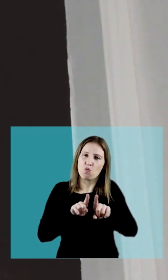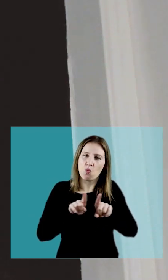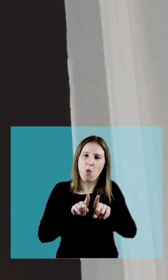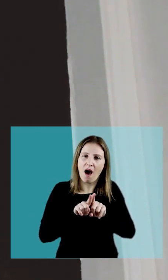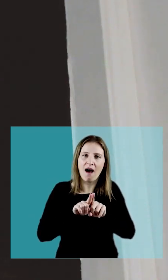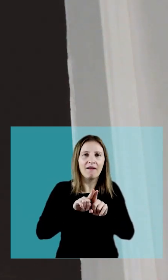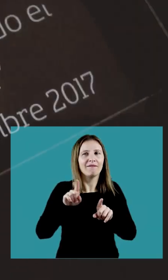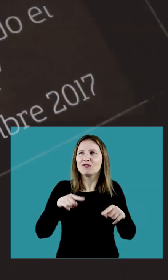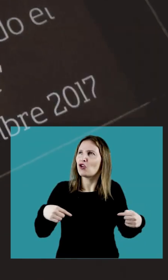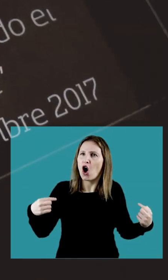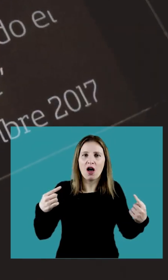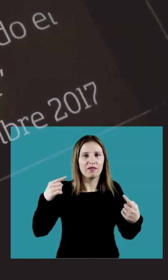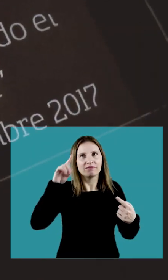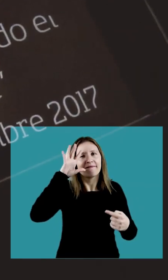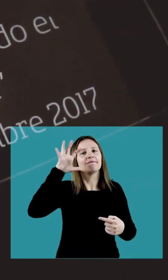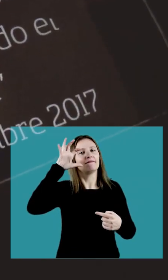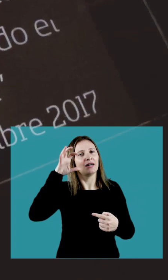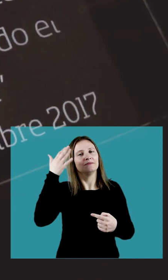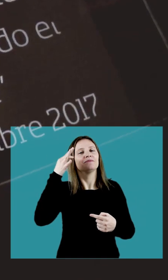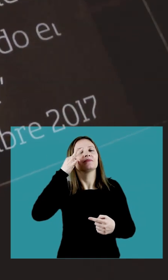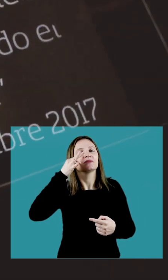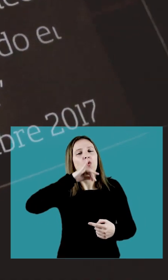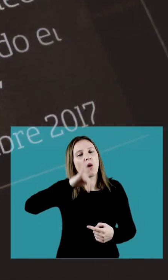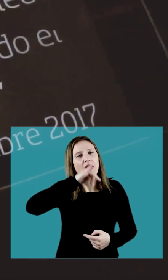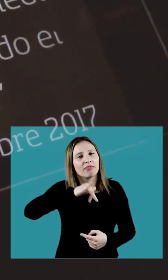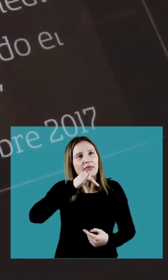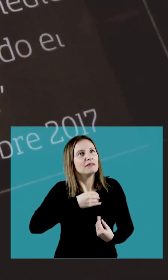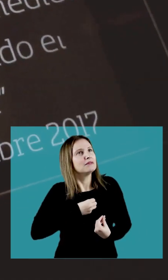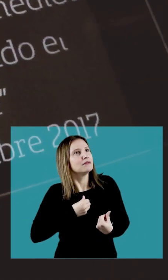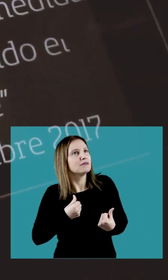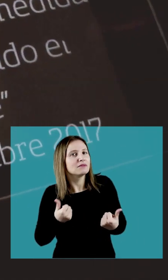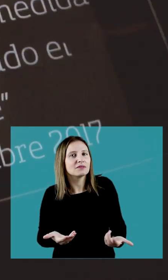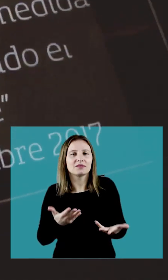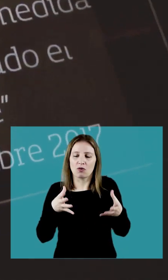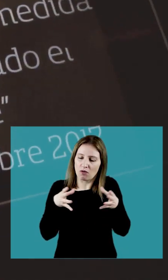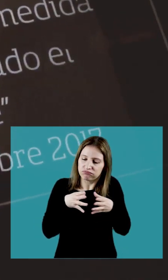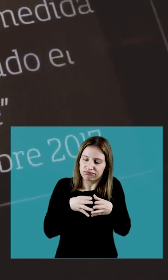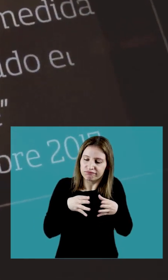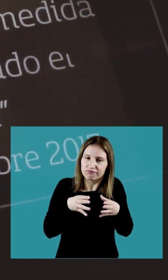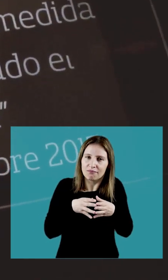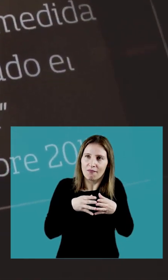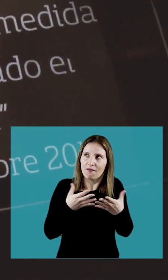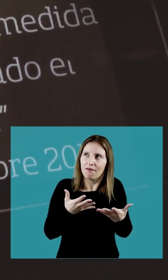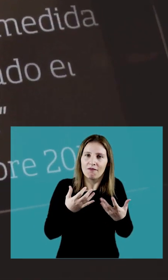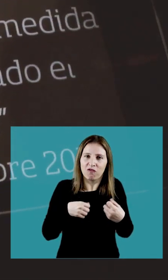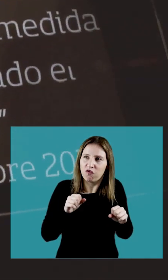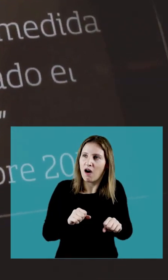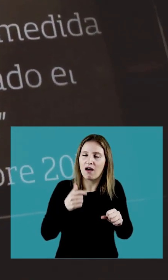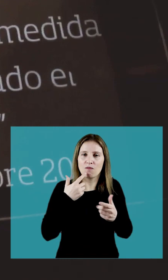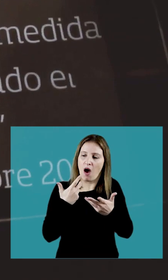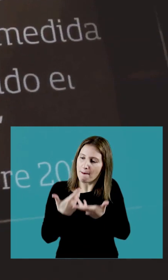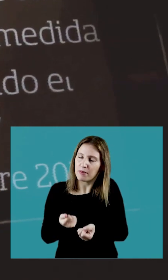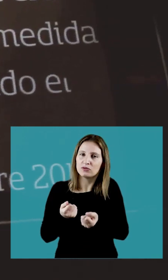todos lo recuerdan y en los testimonios lo dicen, un sentimiento de colectivo muy fuerte, de apoyo,